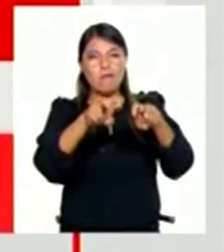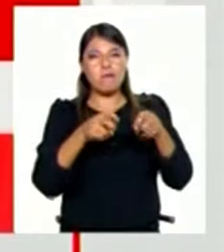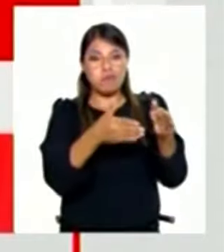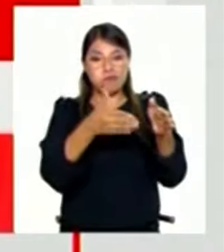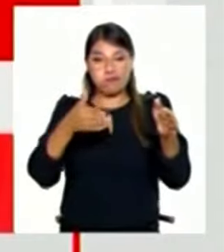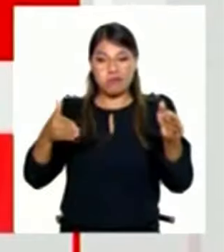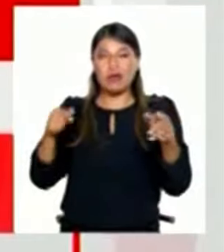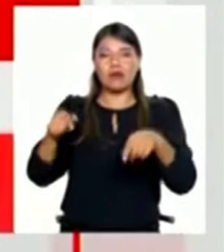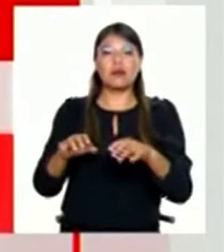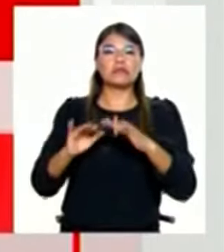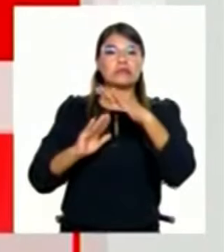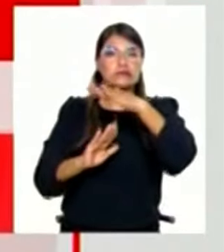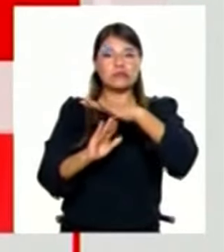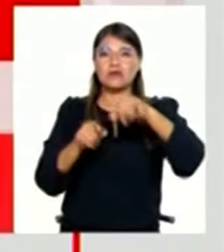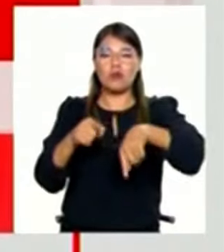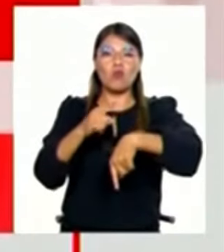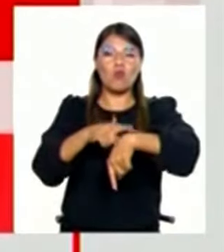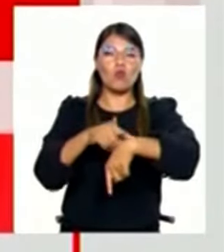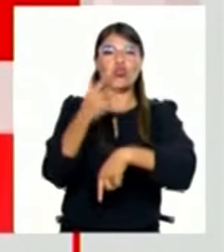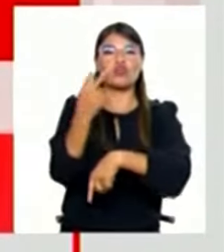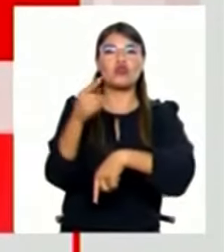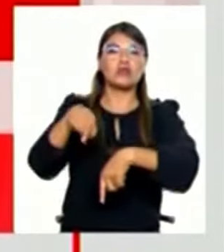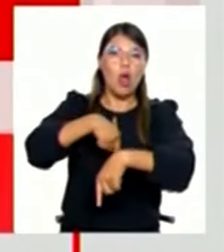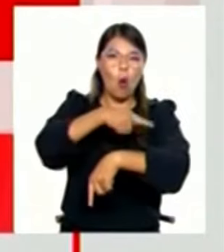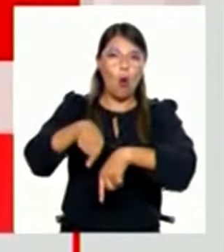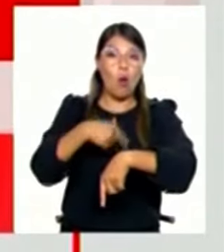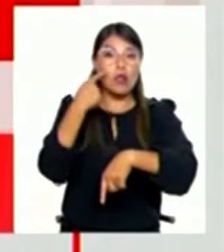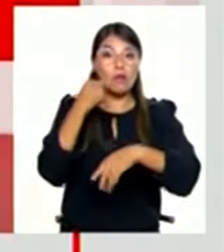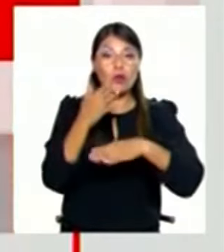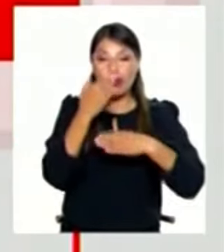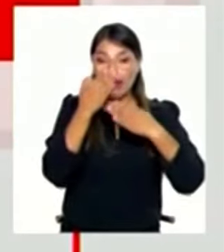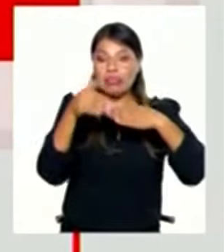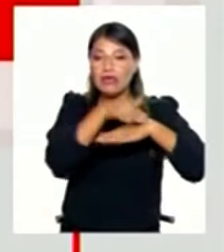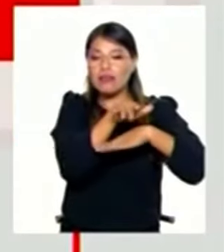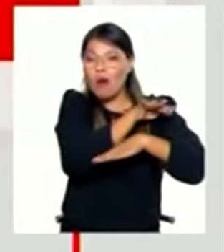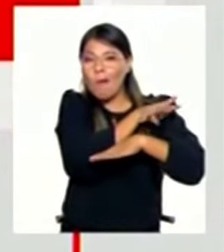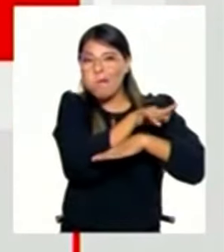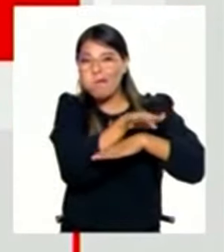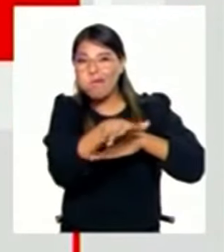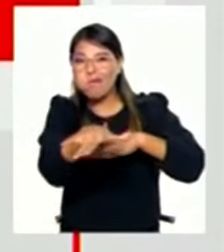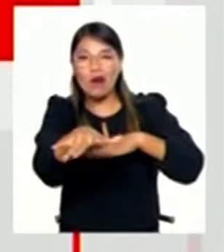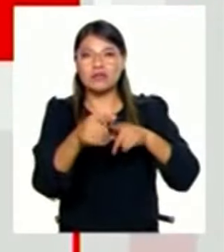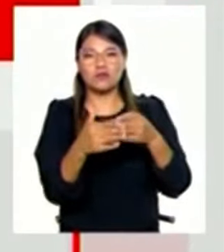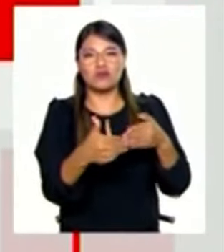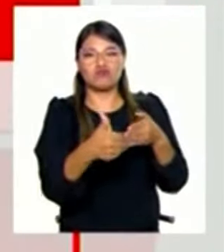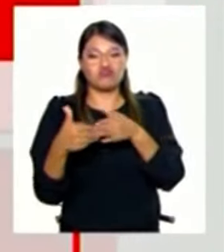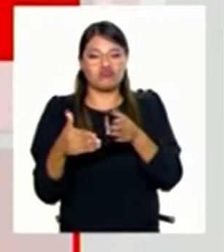detenidos por más de 12 horas debido a la caída de un huaico que bloqueó la carretera Tingo María-Huánuco.